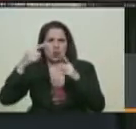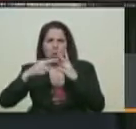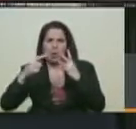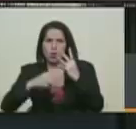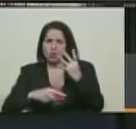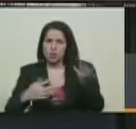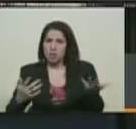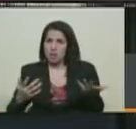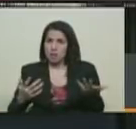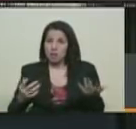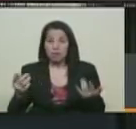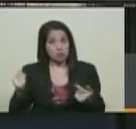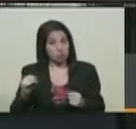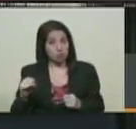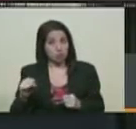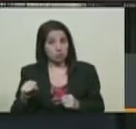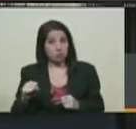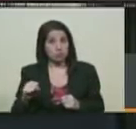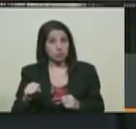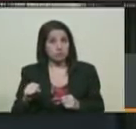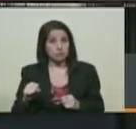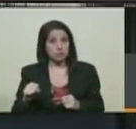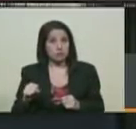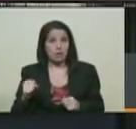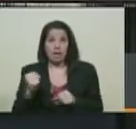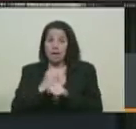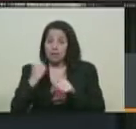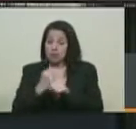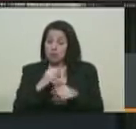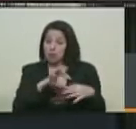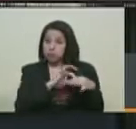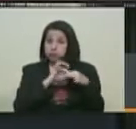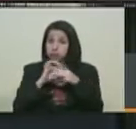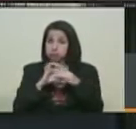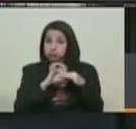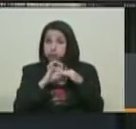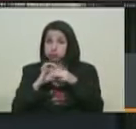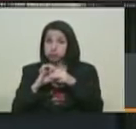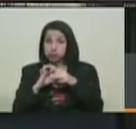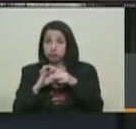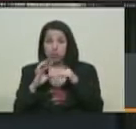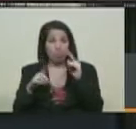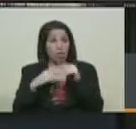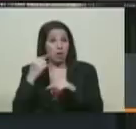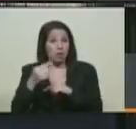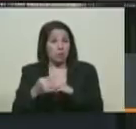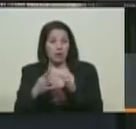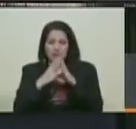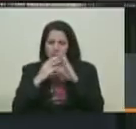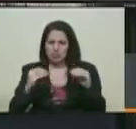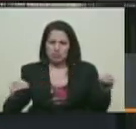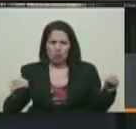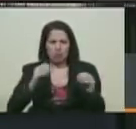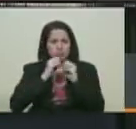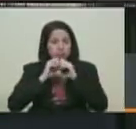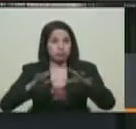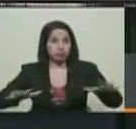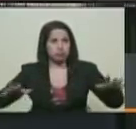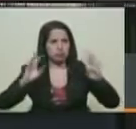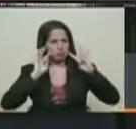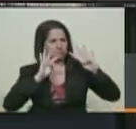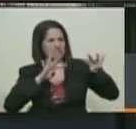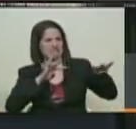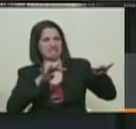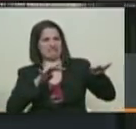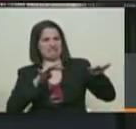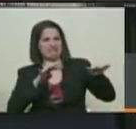Jubel, a trabajar así, mira. Y después todo el mundo, muchos me ven con una cara como